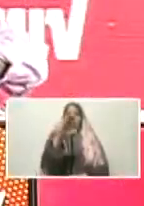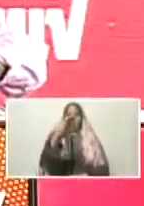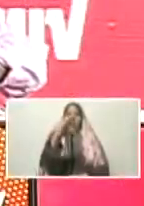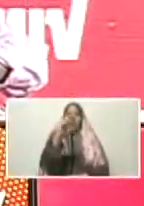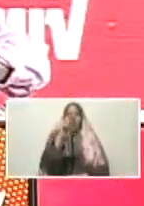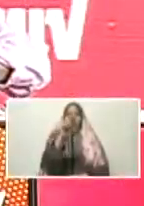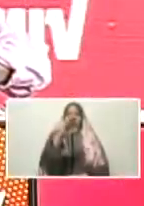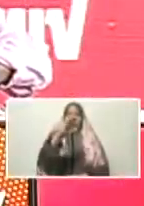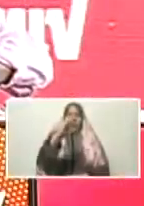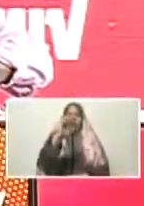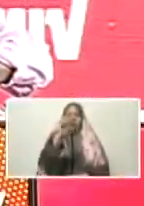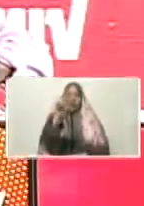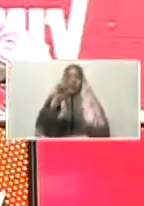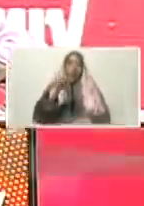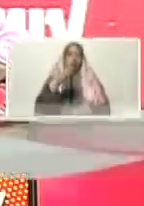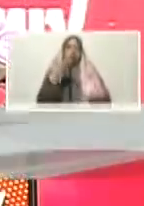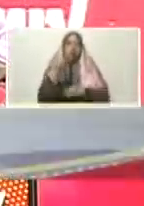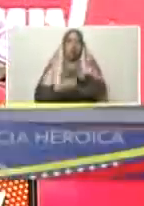renacer